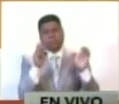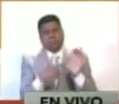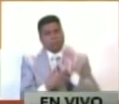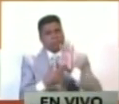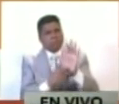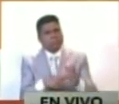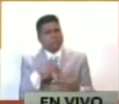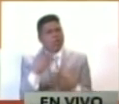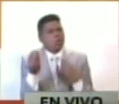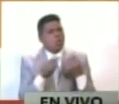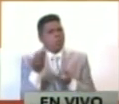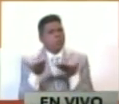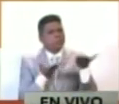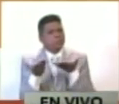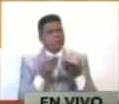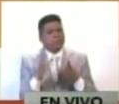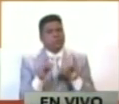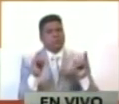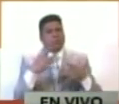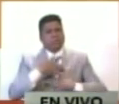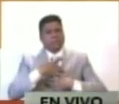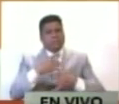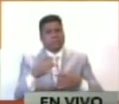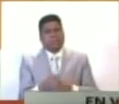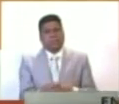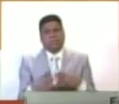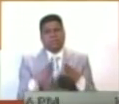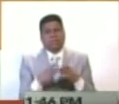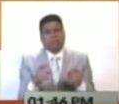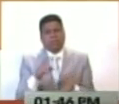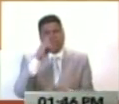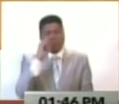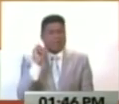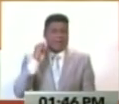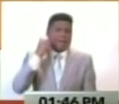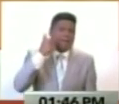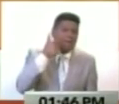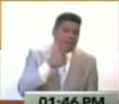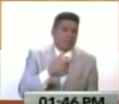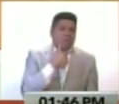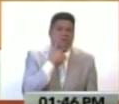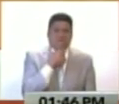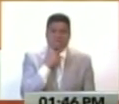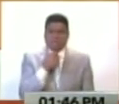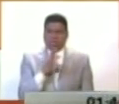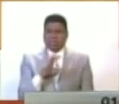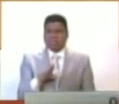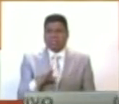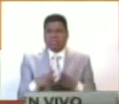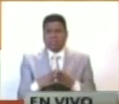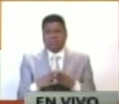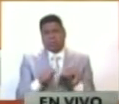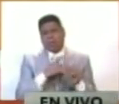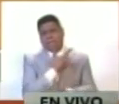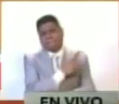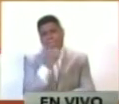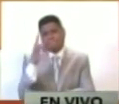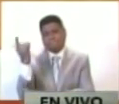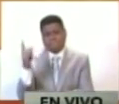al servicio de intereses imperiales, de intereses foráneos, para facilitar la toma de los recursos naturales de